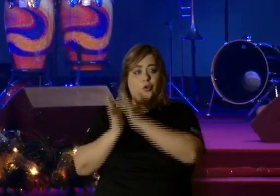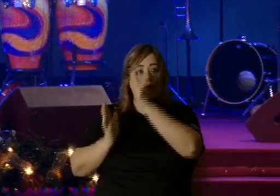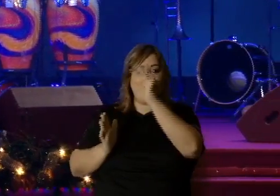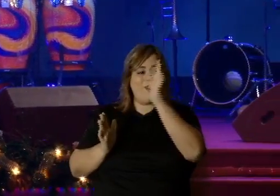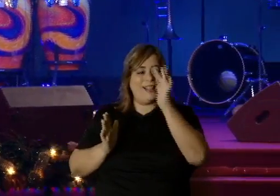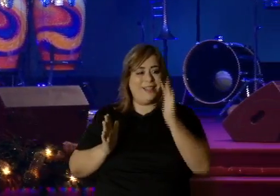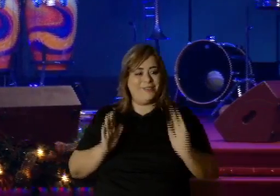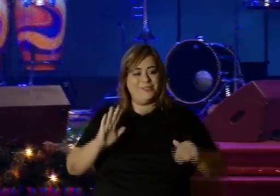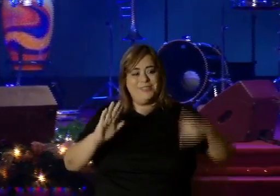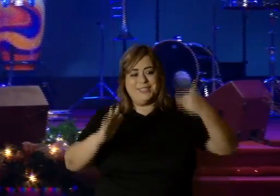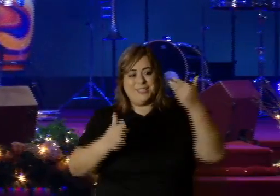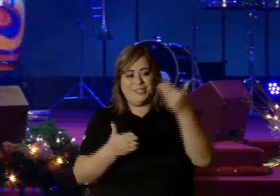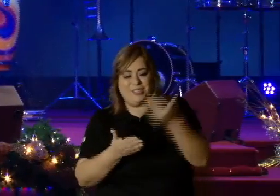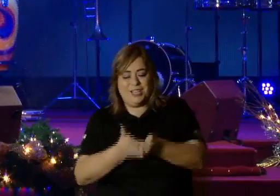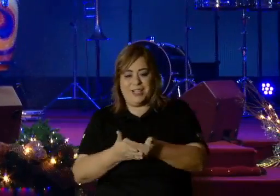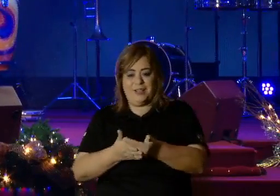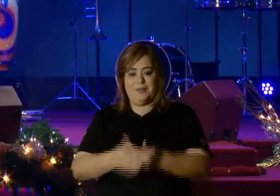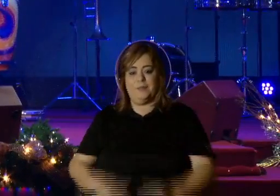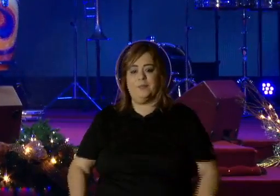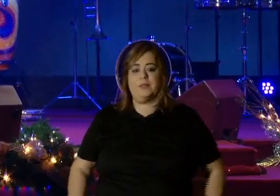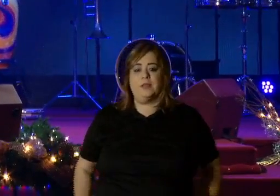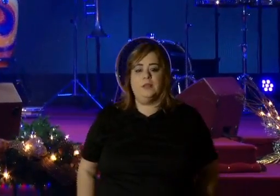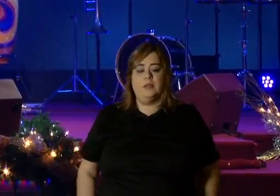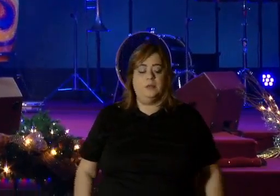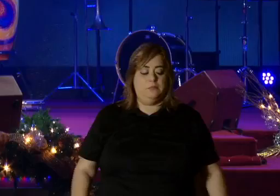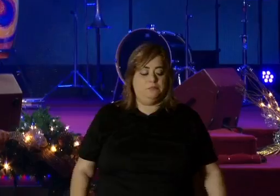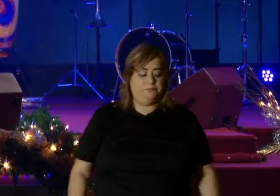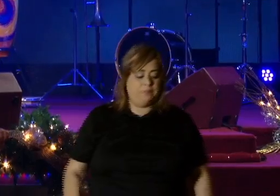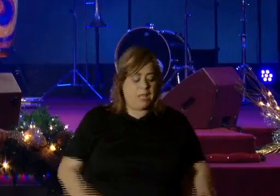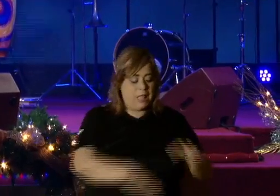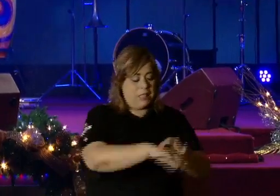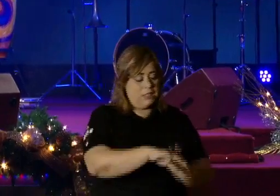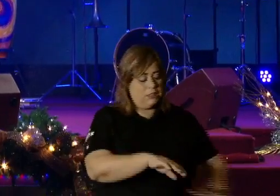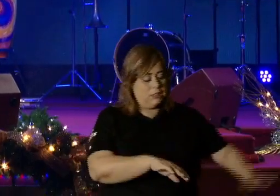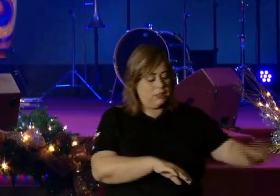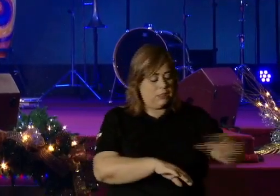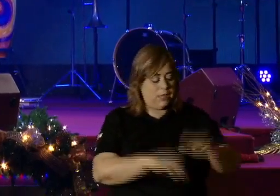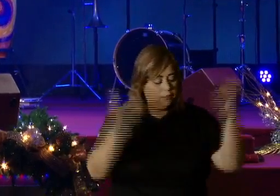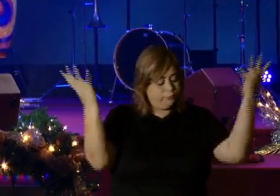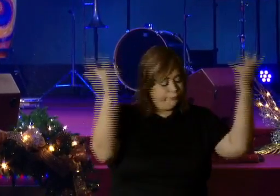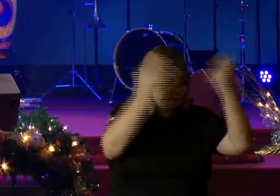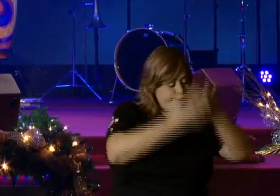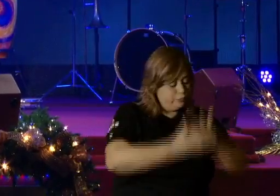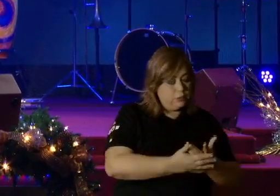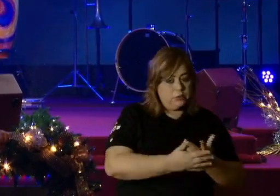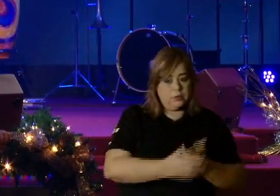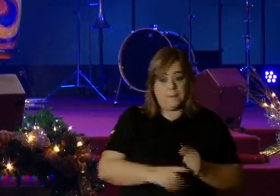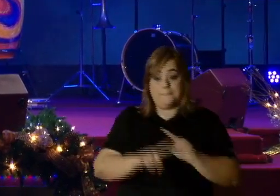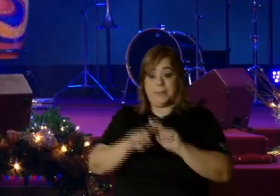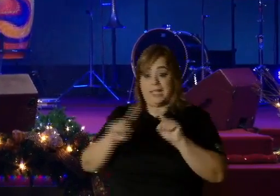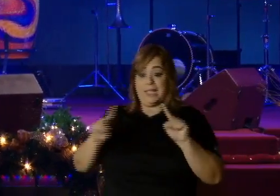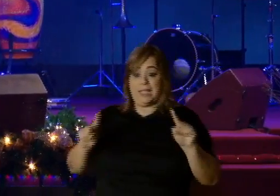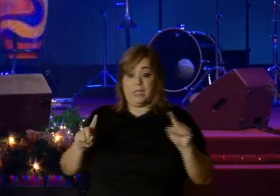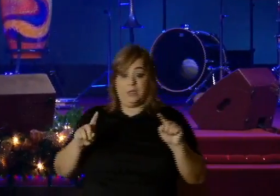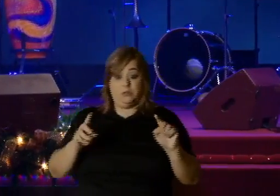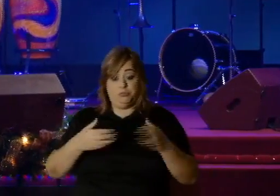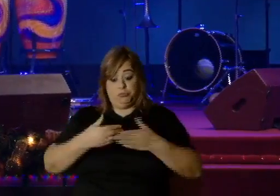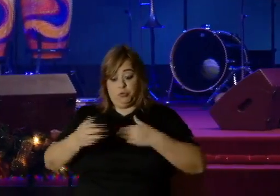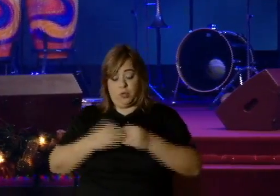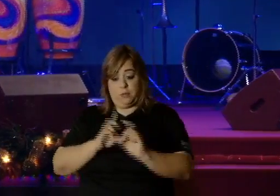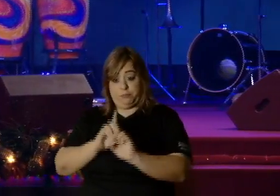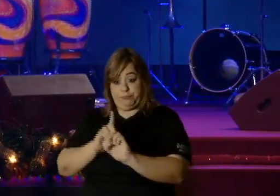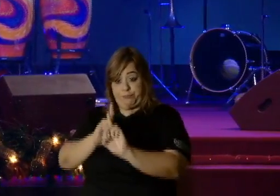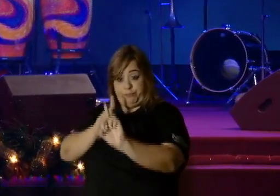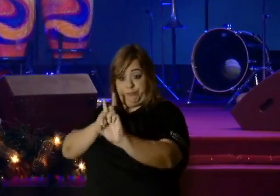llegamos hasta aquí, gloria a Dios. He aquí que tinieblas cubrirán la tierra, mas sobre ti, dile que está a tu lado, con distanciamiento, sobre